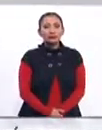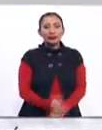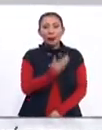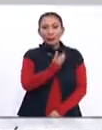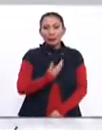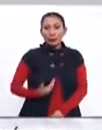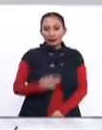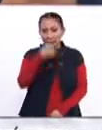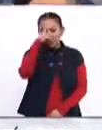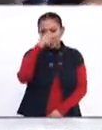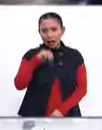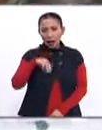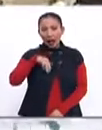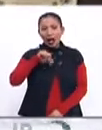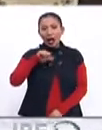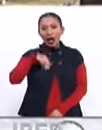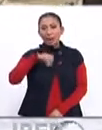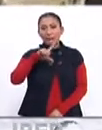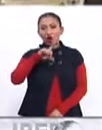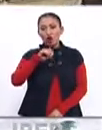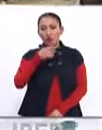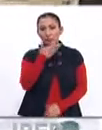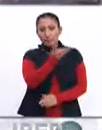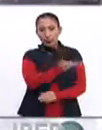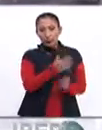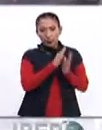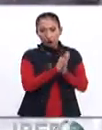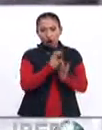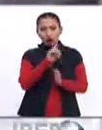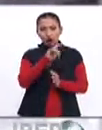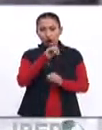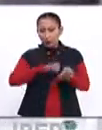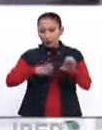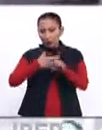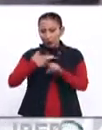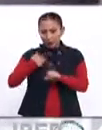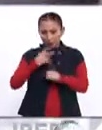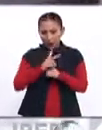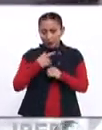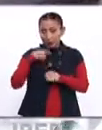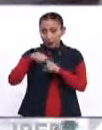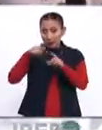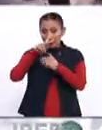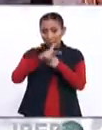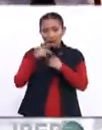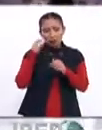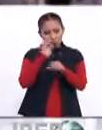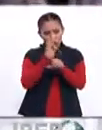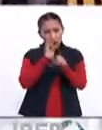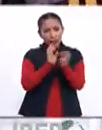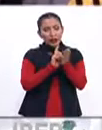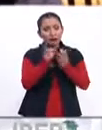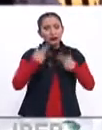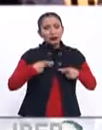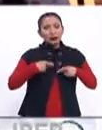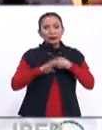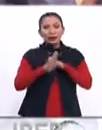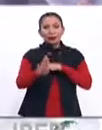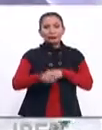El presidente de México, Andrés Manuel López Obrador, pide a los cónsules y embajadores de su país en el mundo proteger los derechos de los